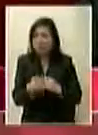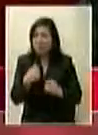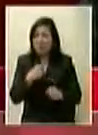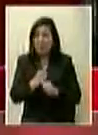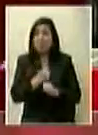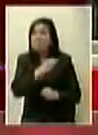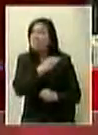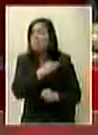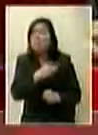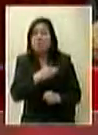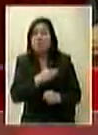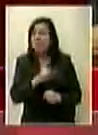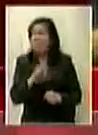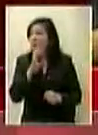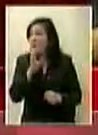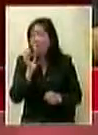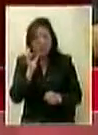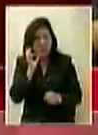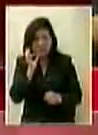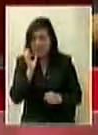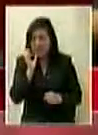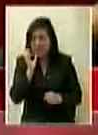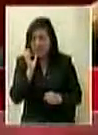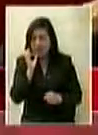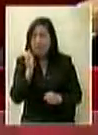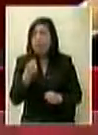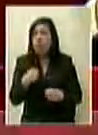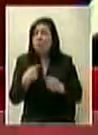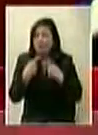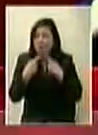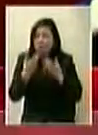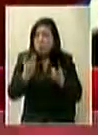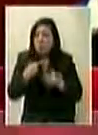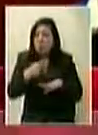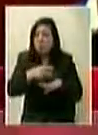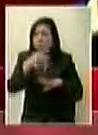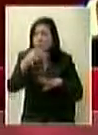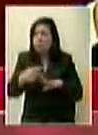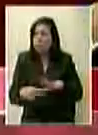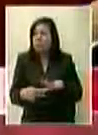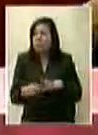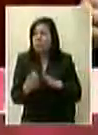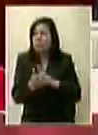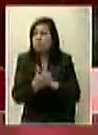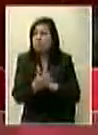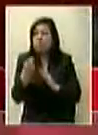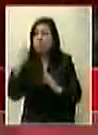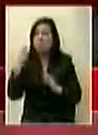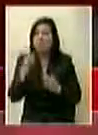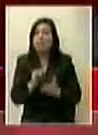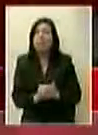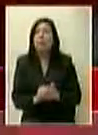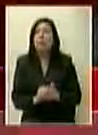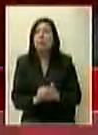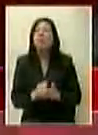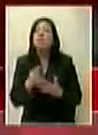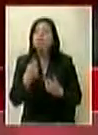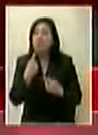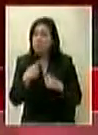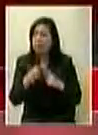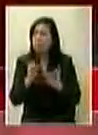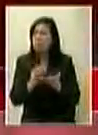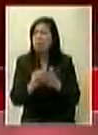como ministra de la cartera de la mujer. Por mi formación profesional y experiencia política, sé